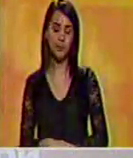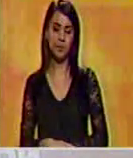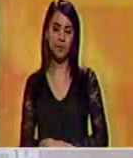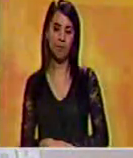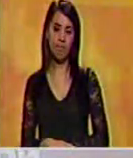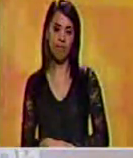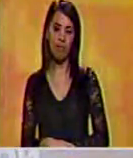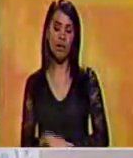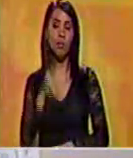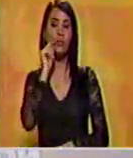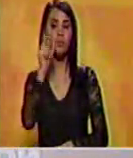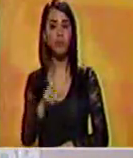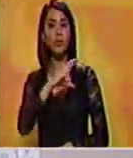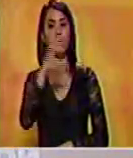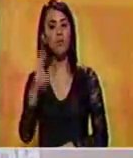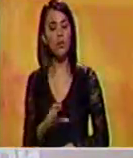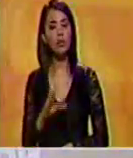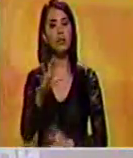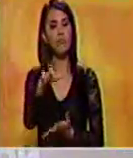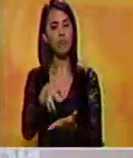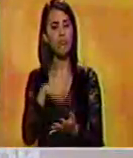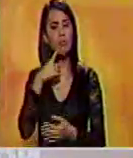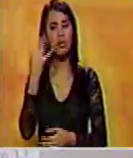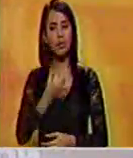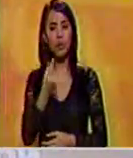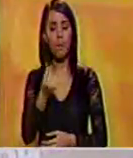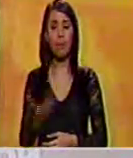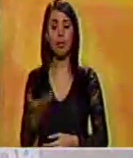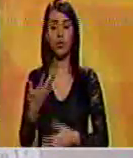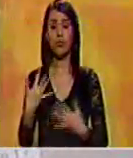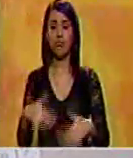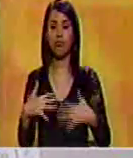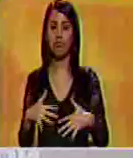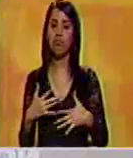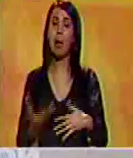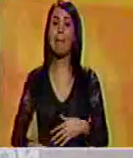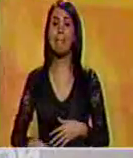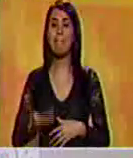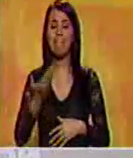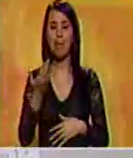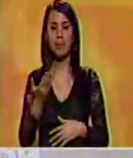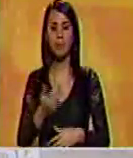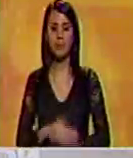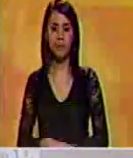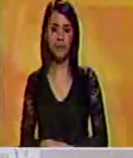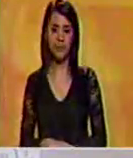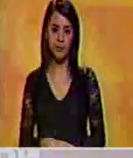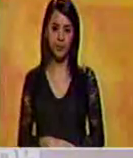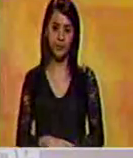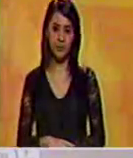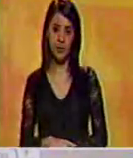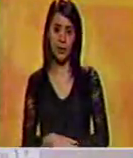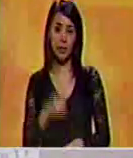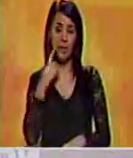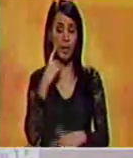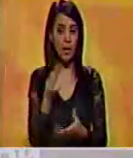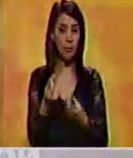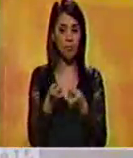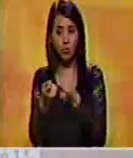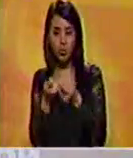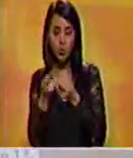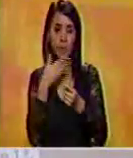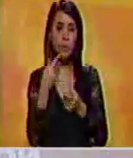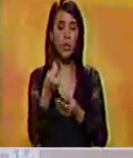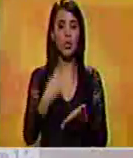El presidente de Confagán, José Agustín Campos, aseguró que los precios de los productos continuarán aumentando constantemente, mientras no se regulen los costos de los